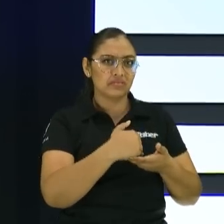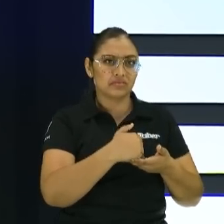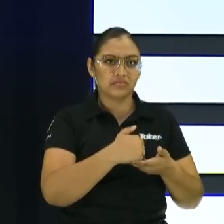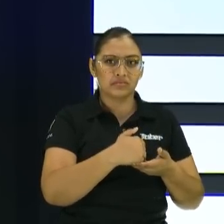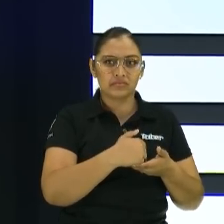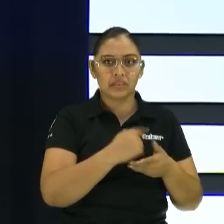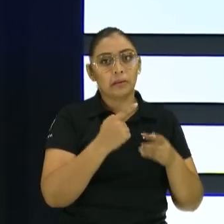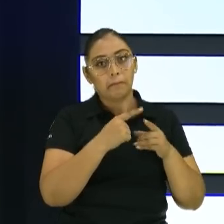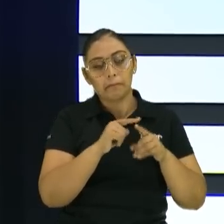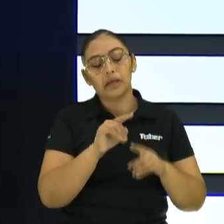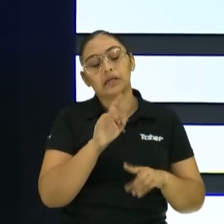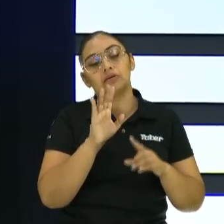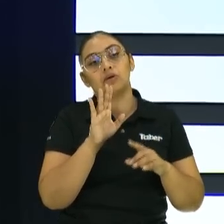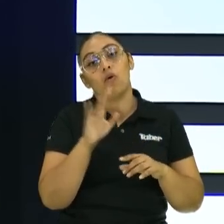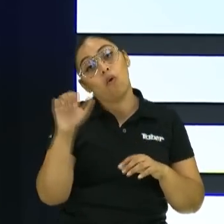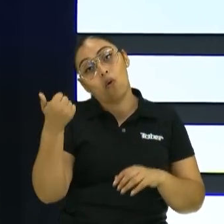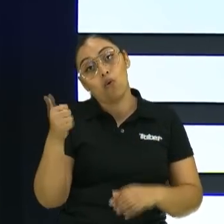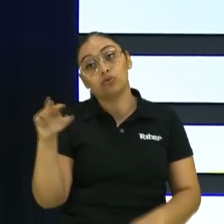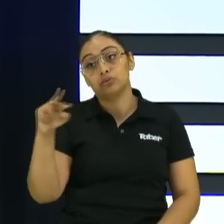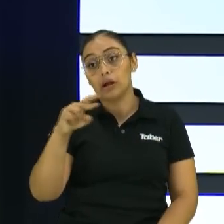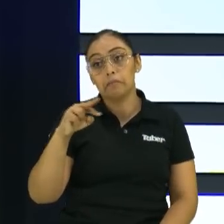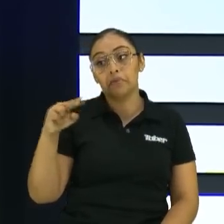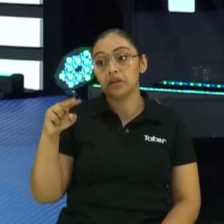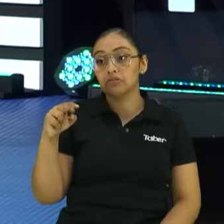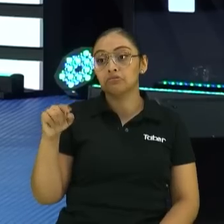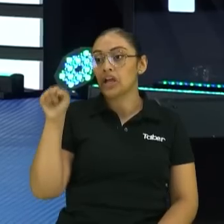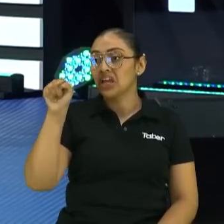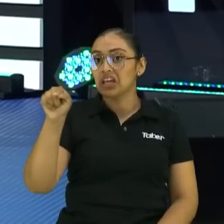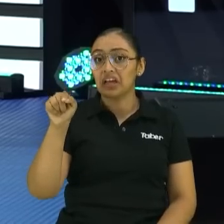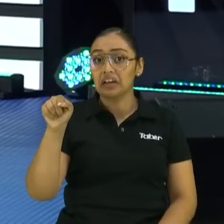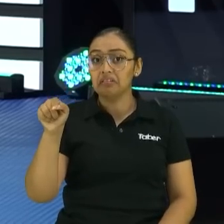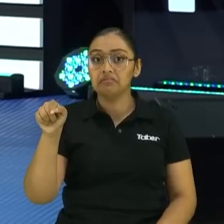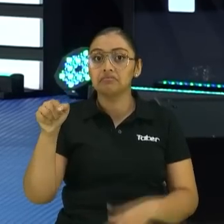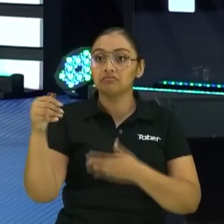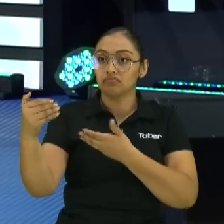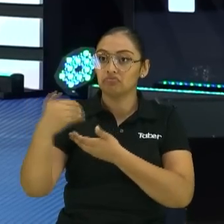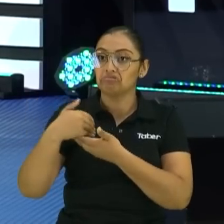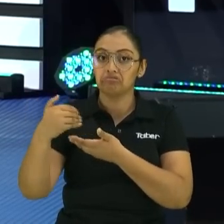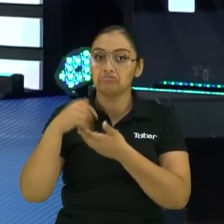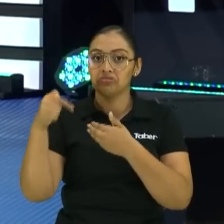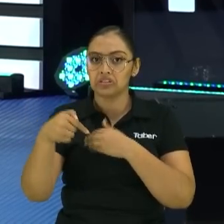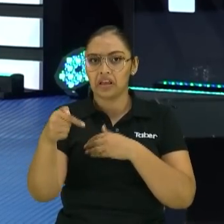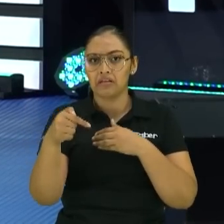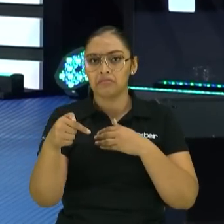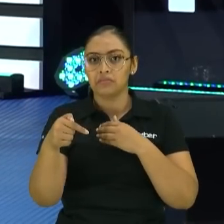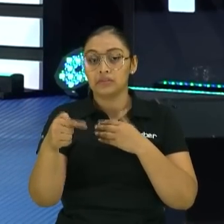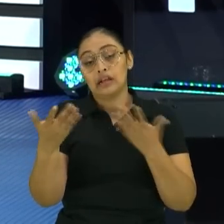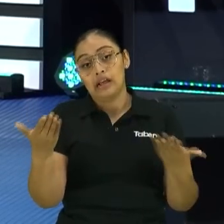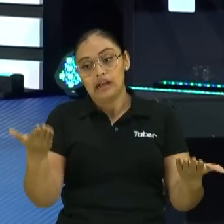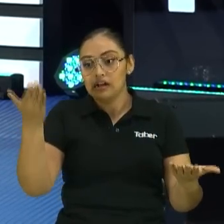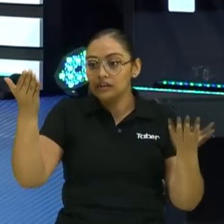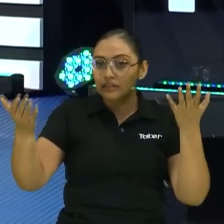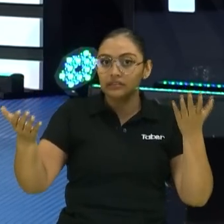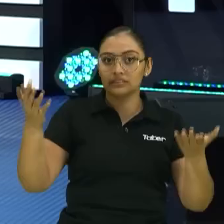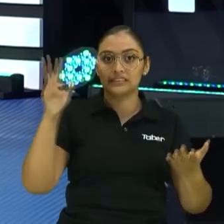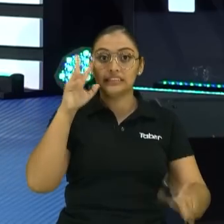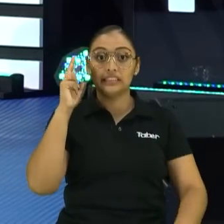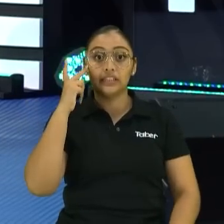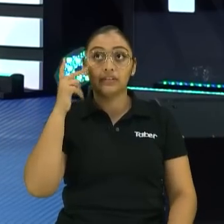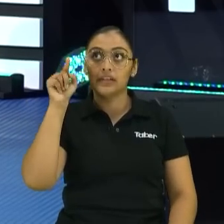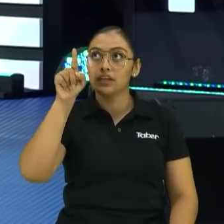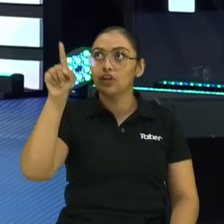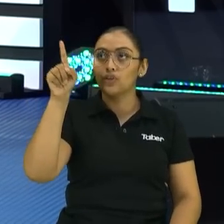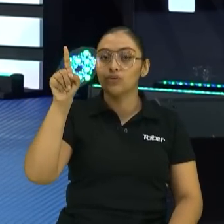me lo dice todo por eso la palabra nos advierte y nos dice que él conoce nuestras obras